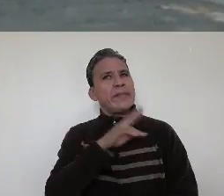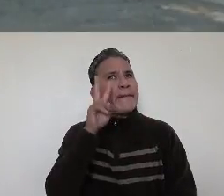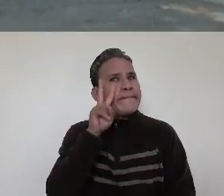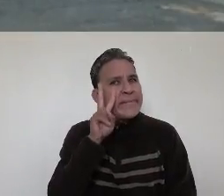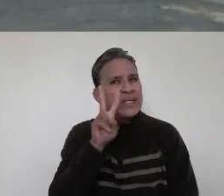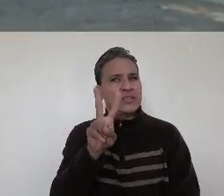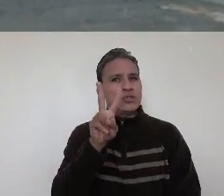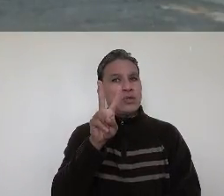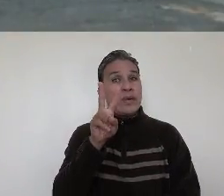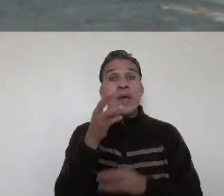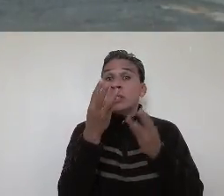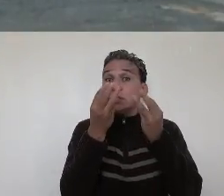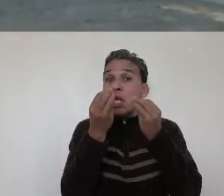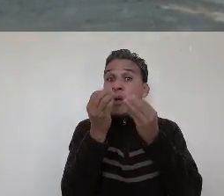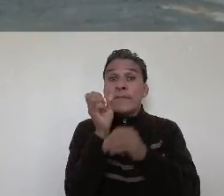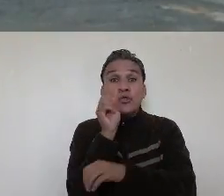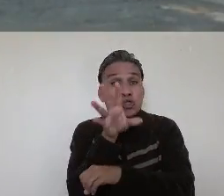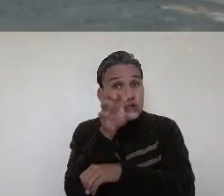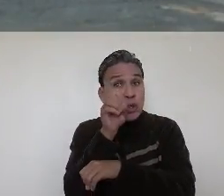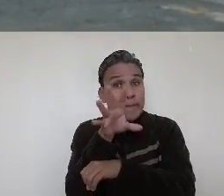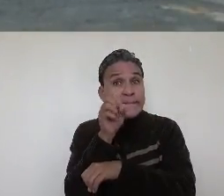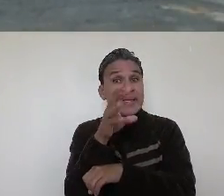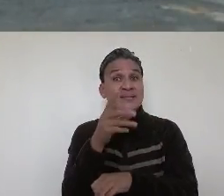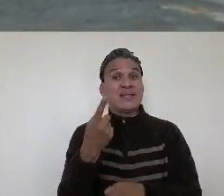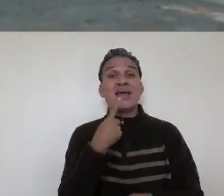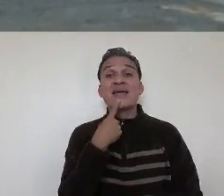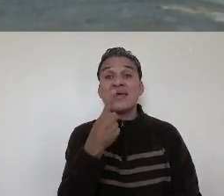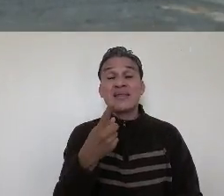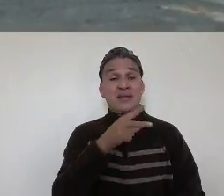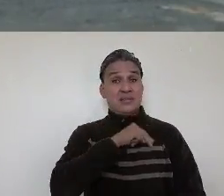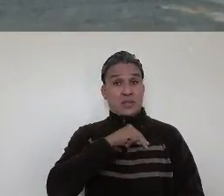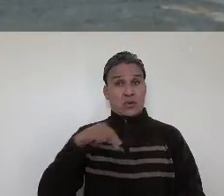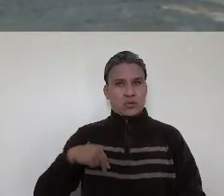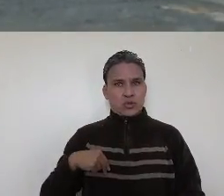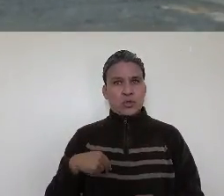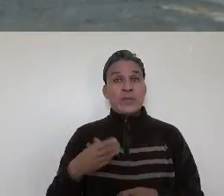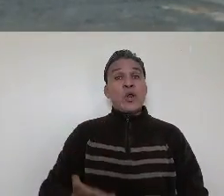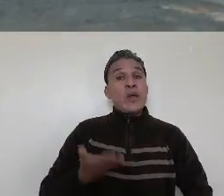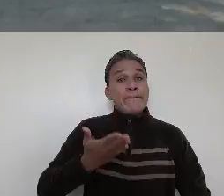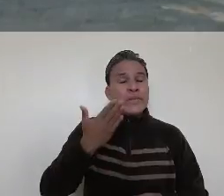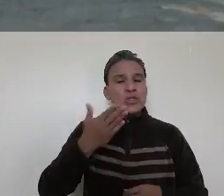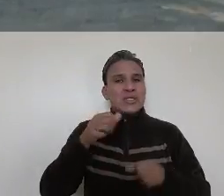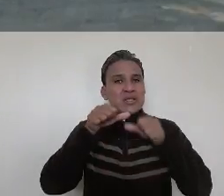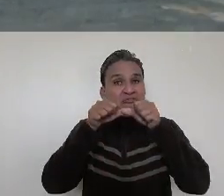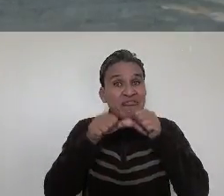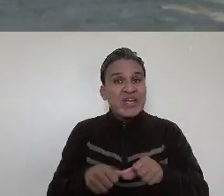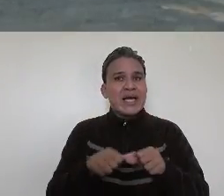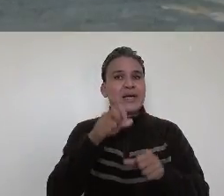pues tiene mucho mensaje que darnos a nosotros. Pero quisiera fijarme en dos ideas.